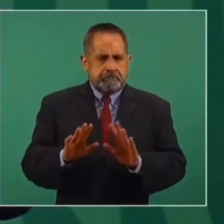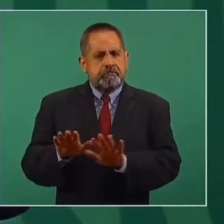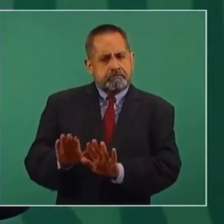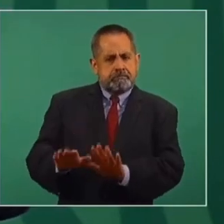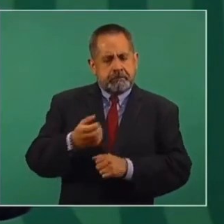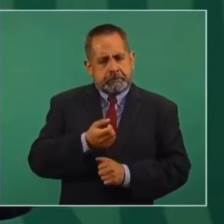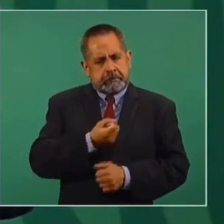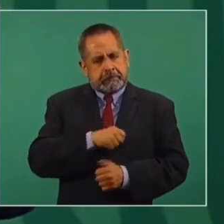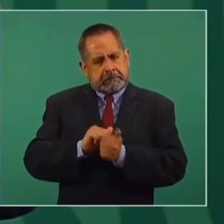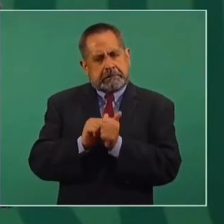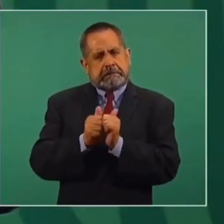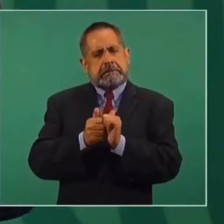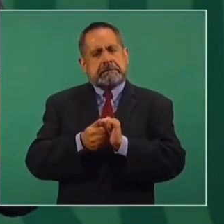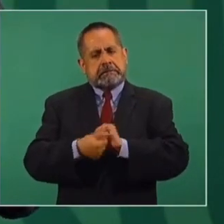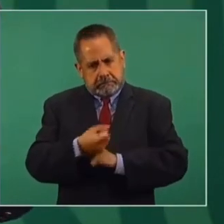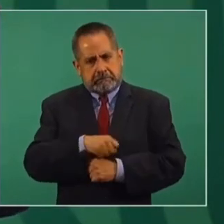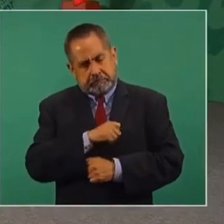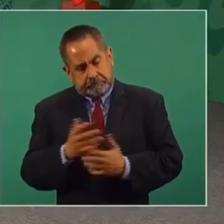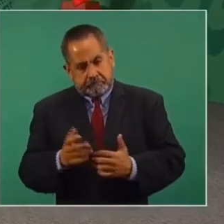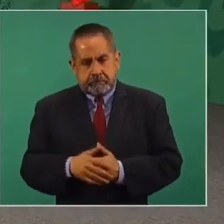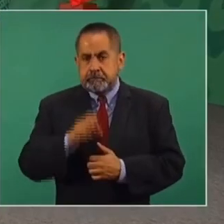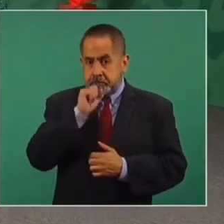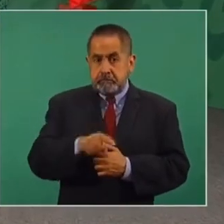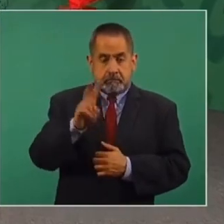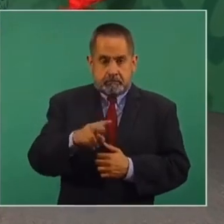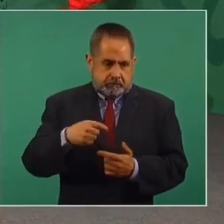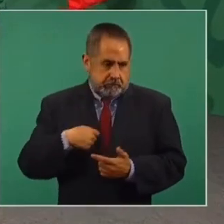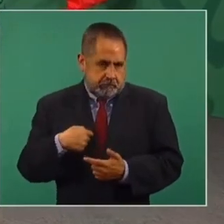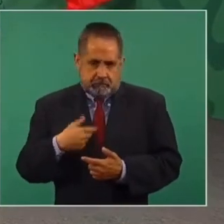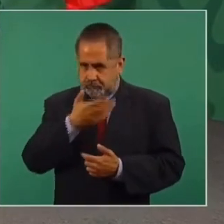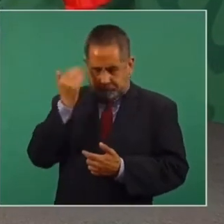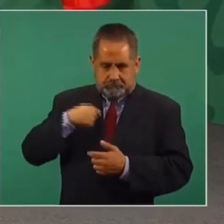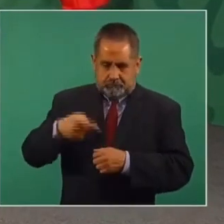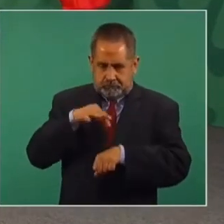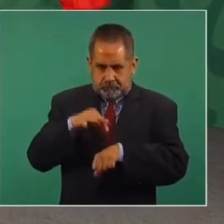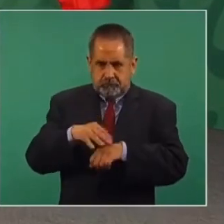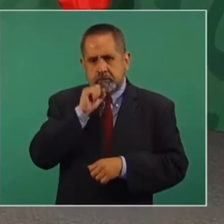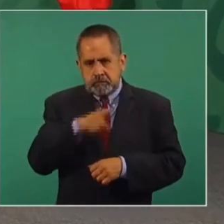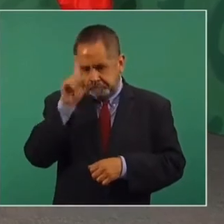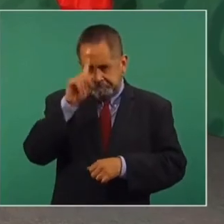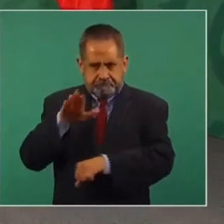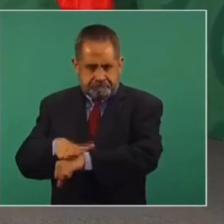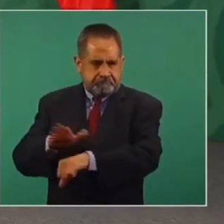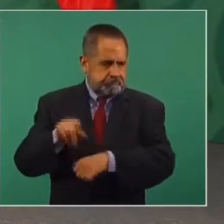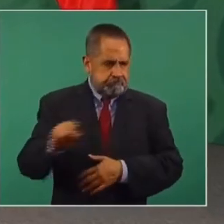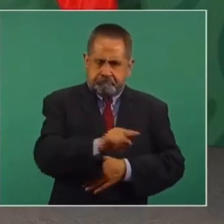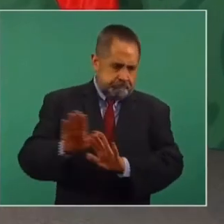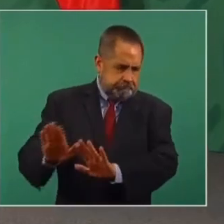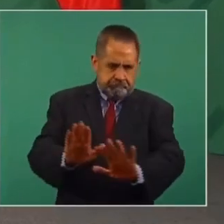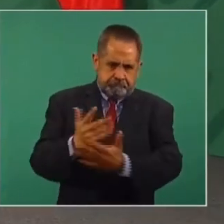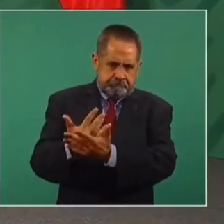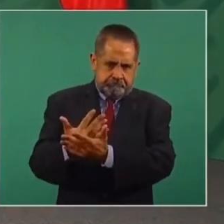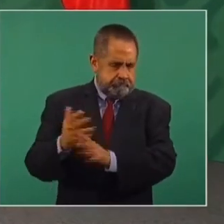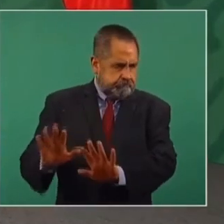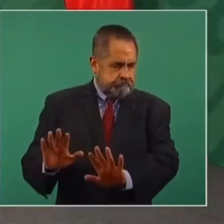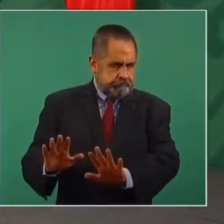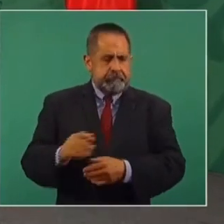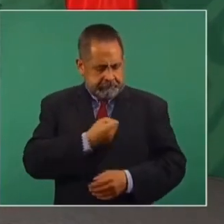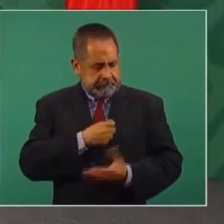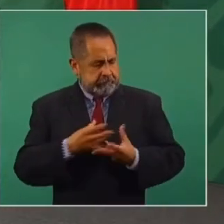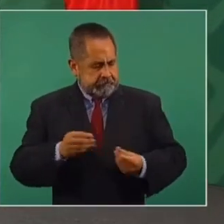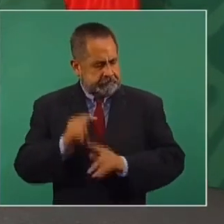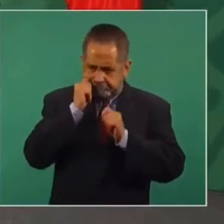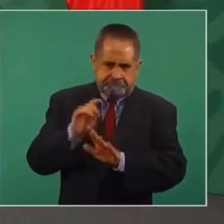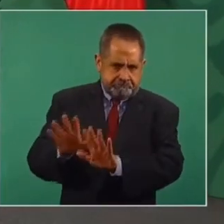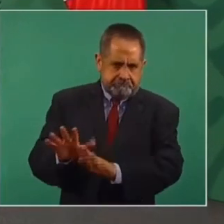tiempo en recuperación. Eso es lo que yo también, sin ser médico, les estoy recomendando. Que esperen unos días, aún